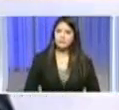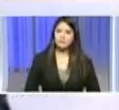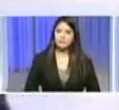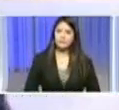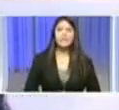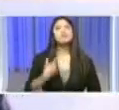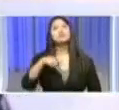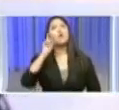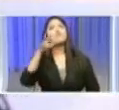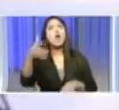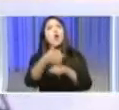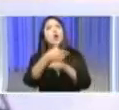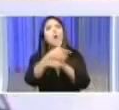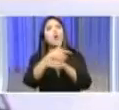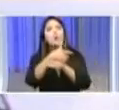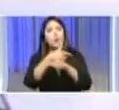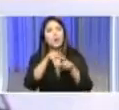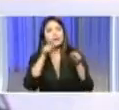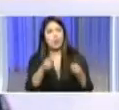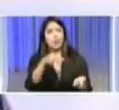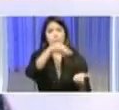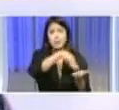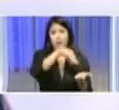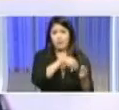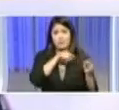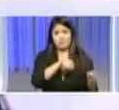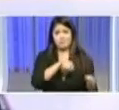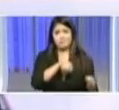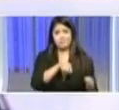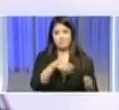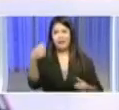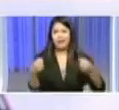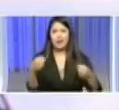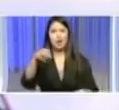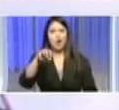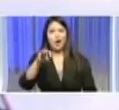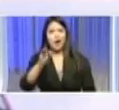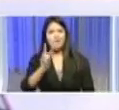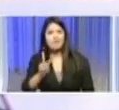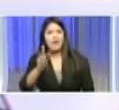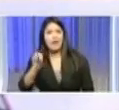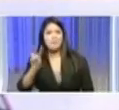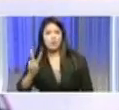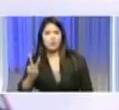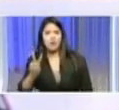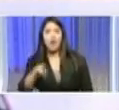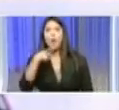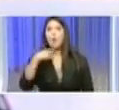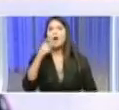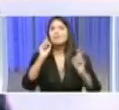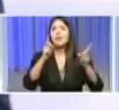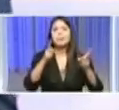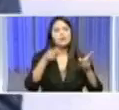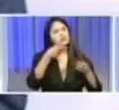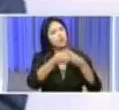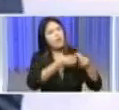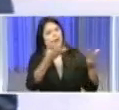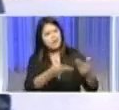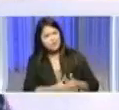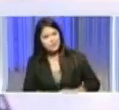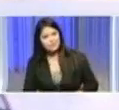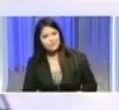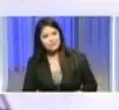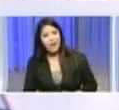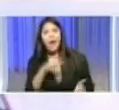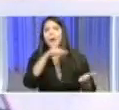Yo veo al gobernador del BMW cuando habla de cualquier tema y digo, ¿y qué has hecho tú?